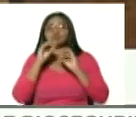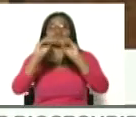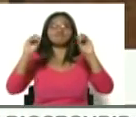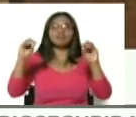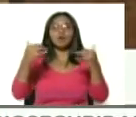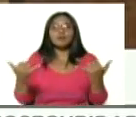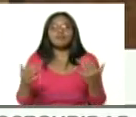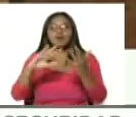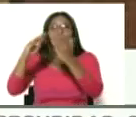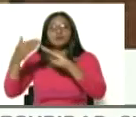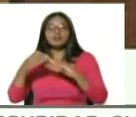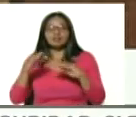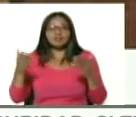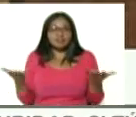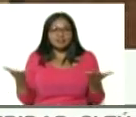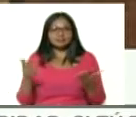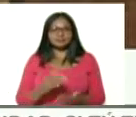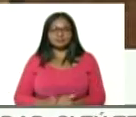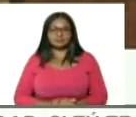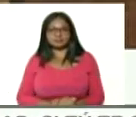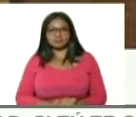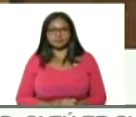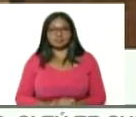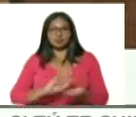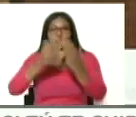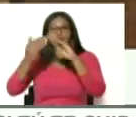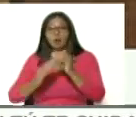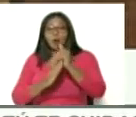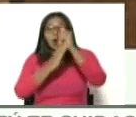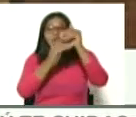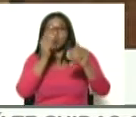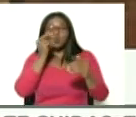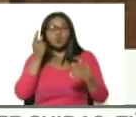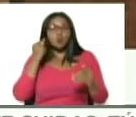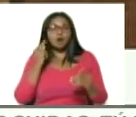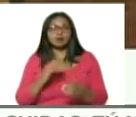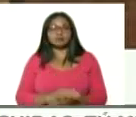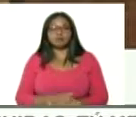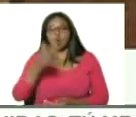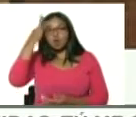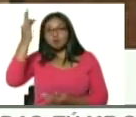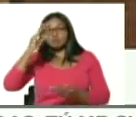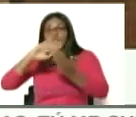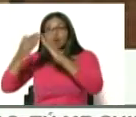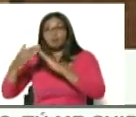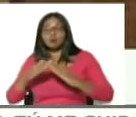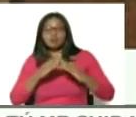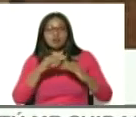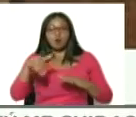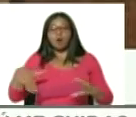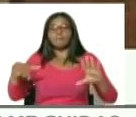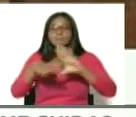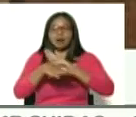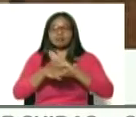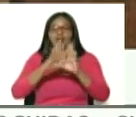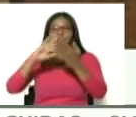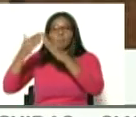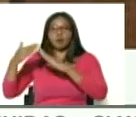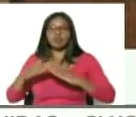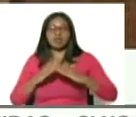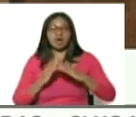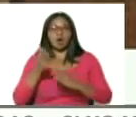las comunas, a los comuneros, a los consejos comunales. Bueno, martes de comuna,